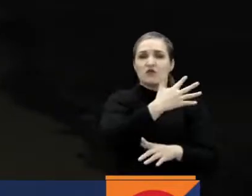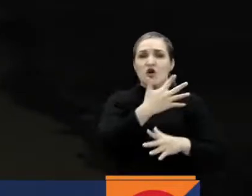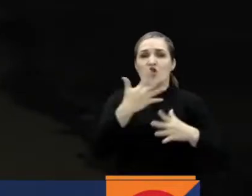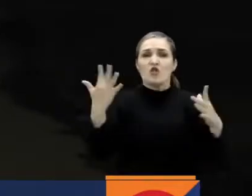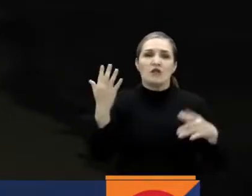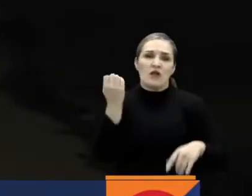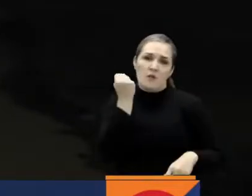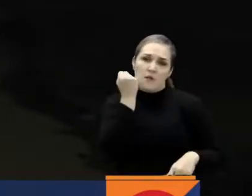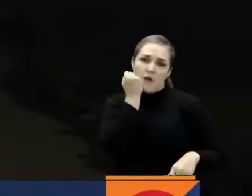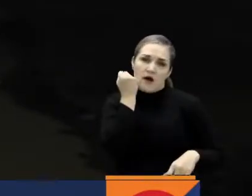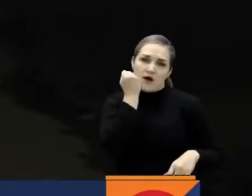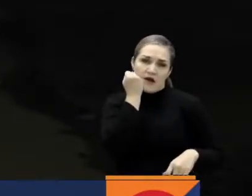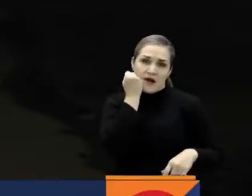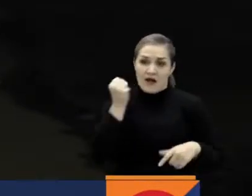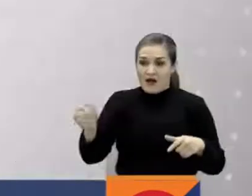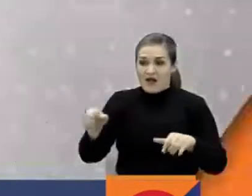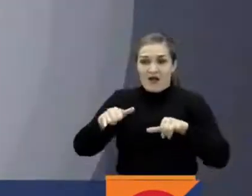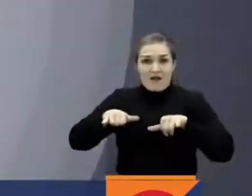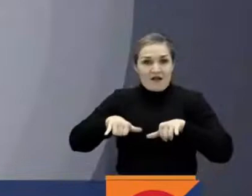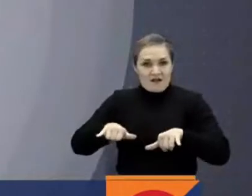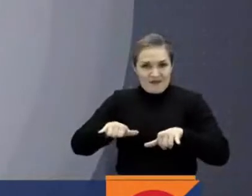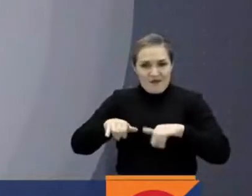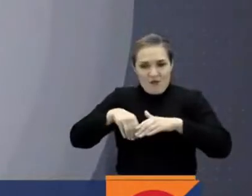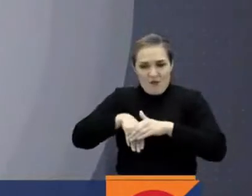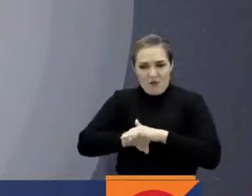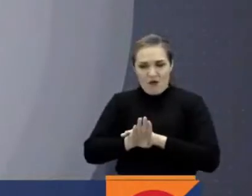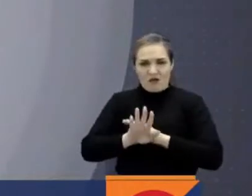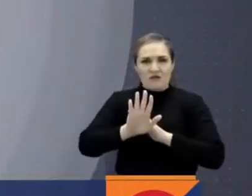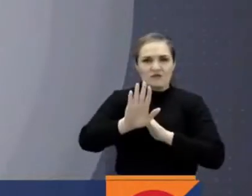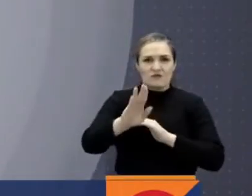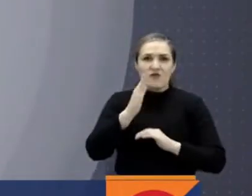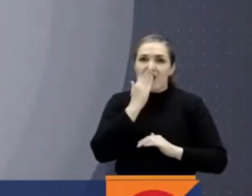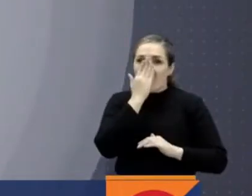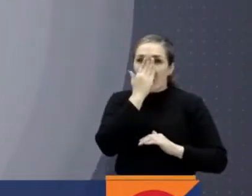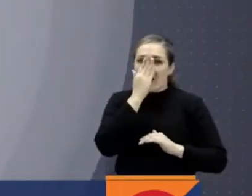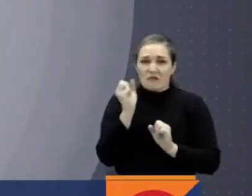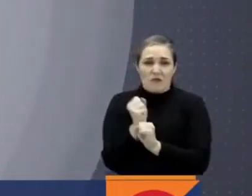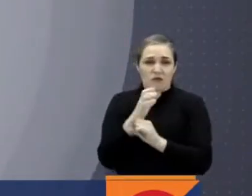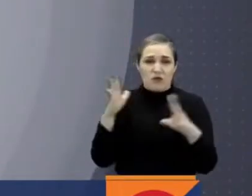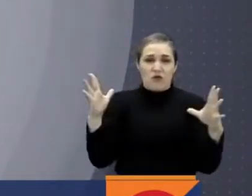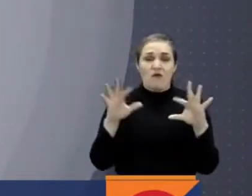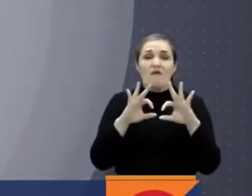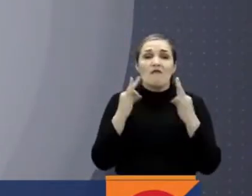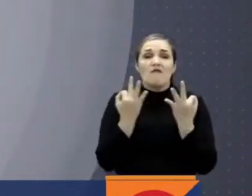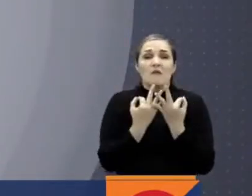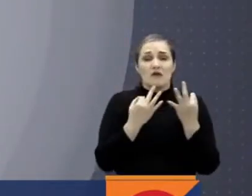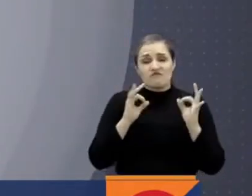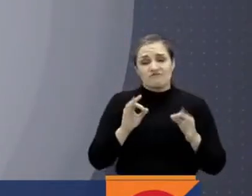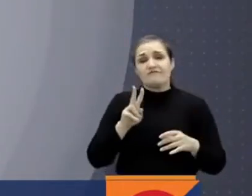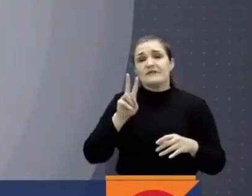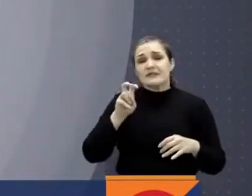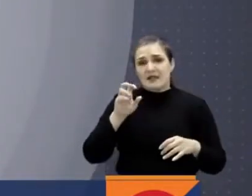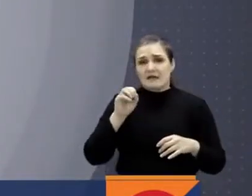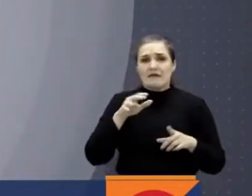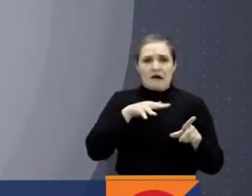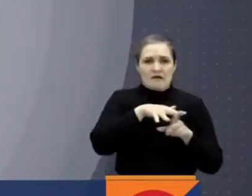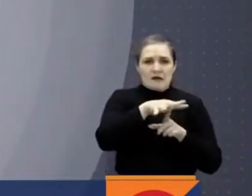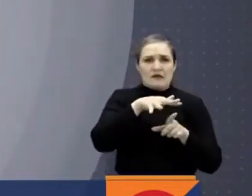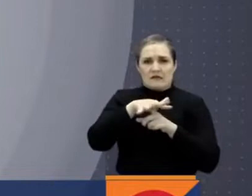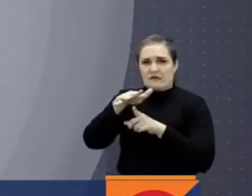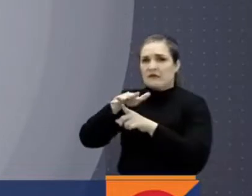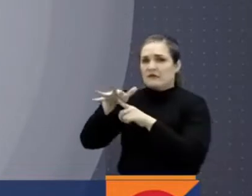Barrancabermeja en una bodega de gas propano. Hay 70 familias afectadas por la emergencia.